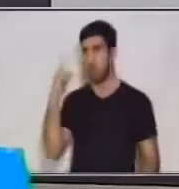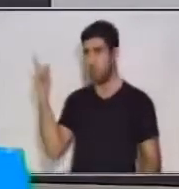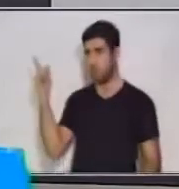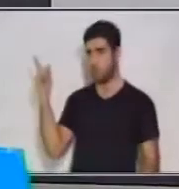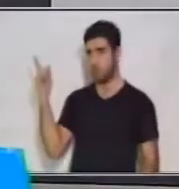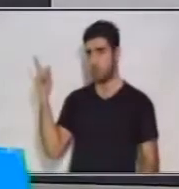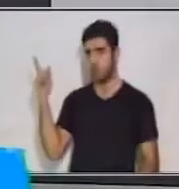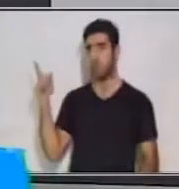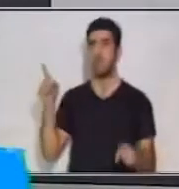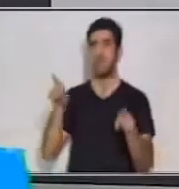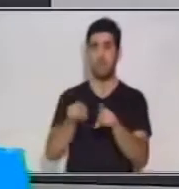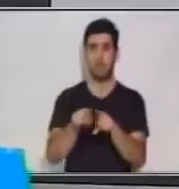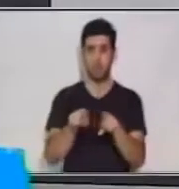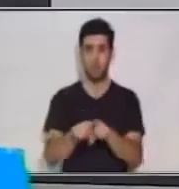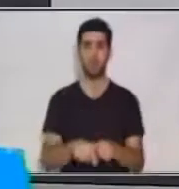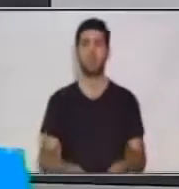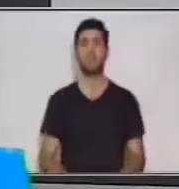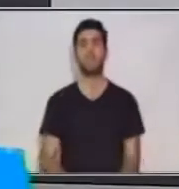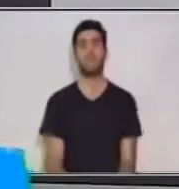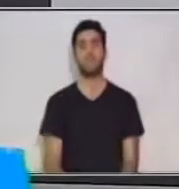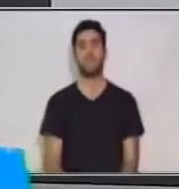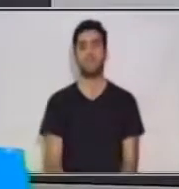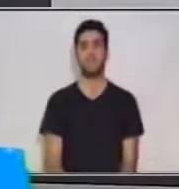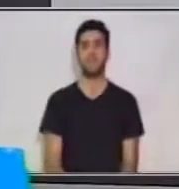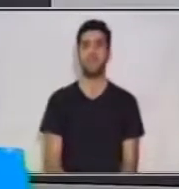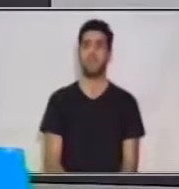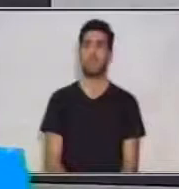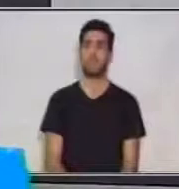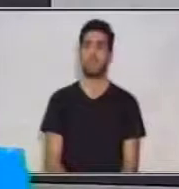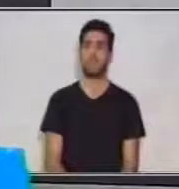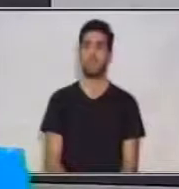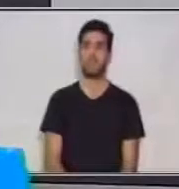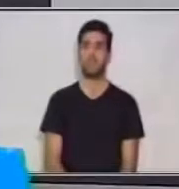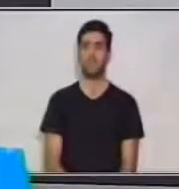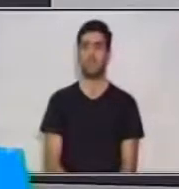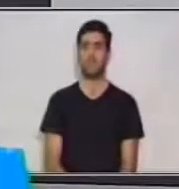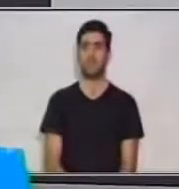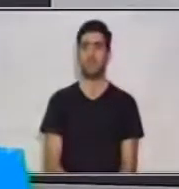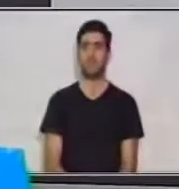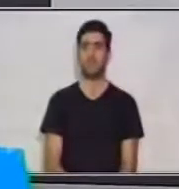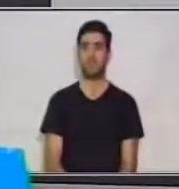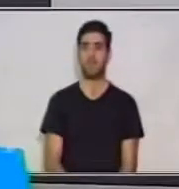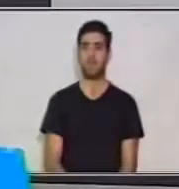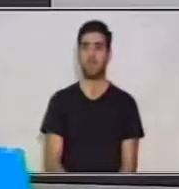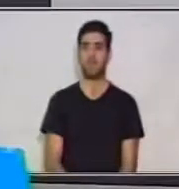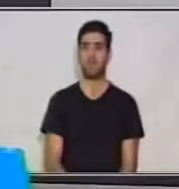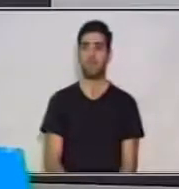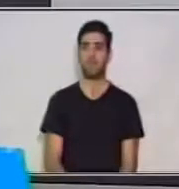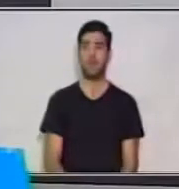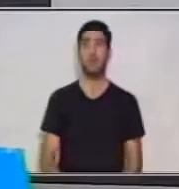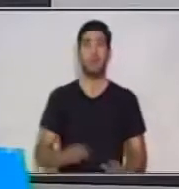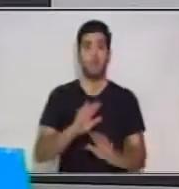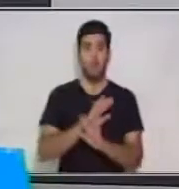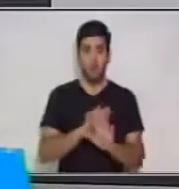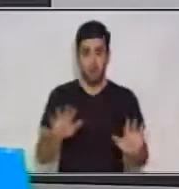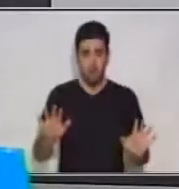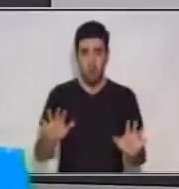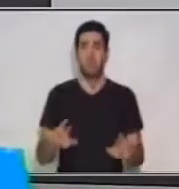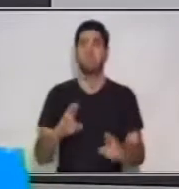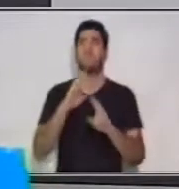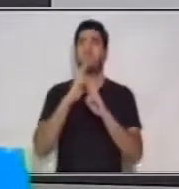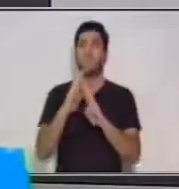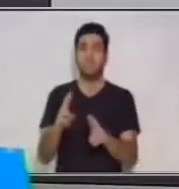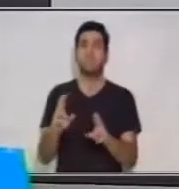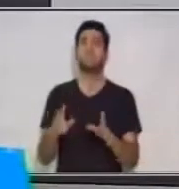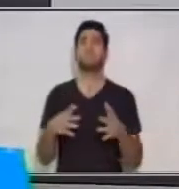función, seno a la menos 1. Quiere decir que estás usando la función inversa. Y luego el resultado